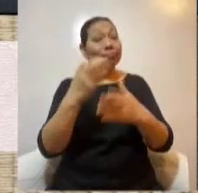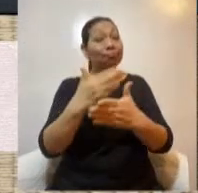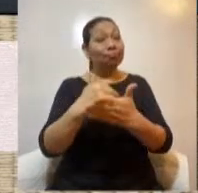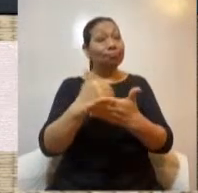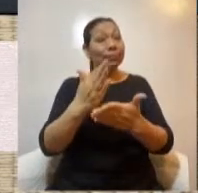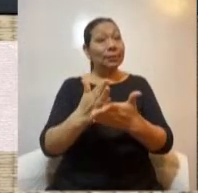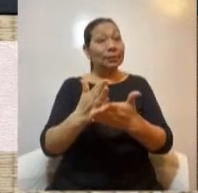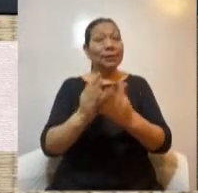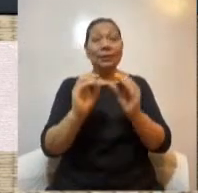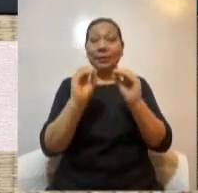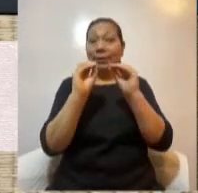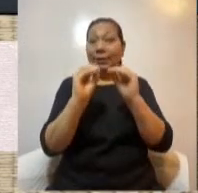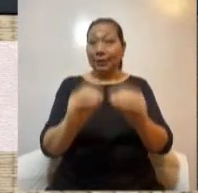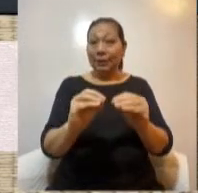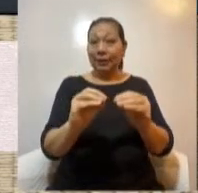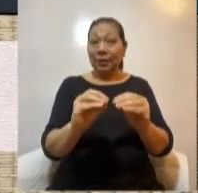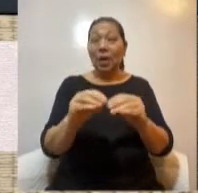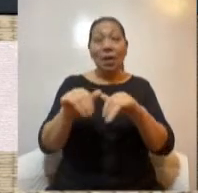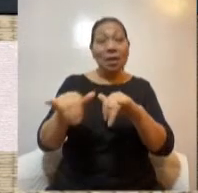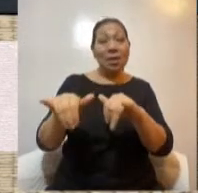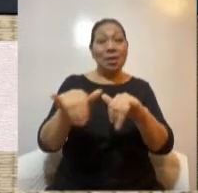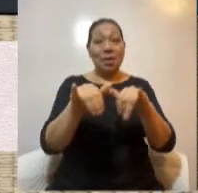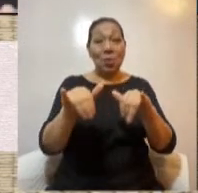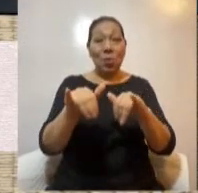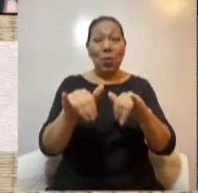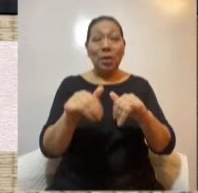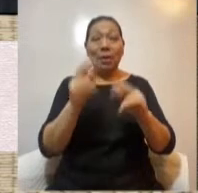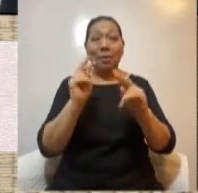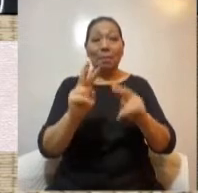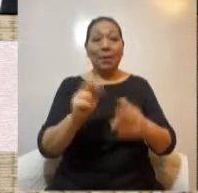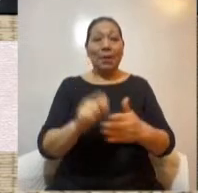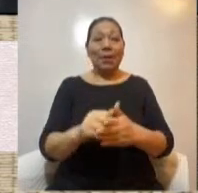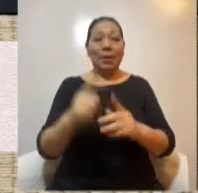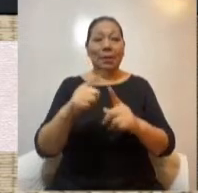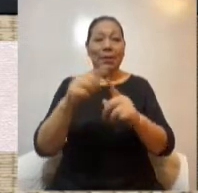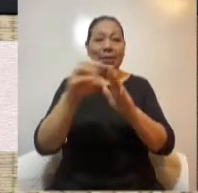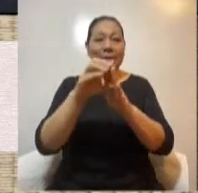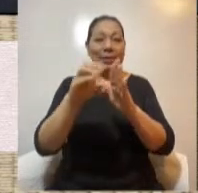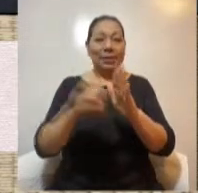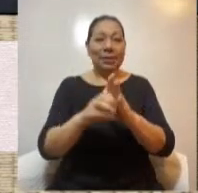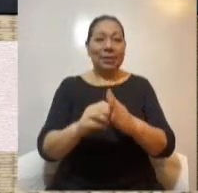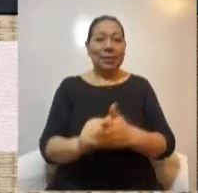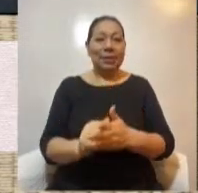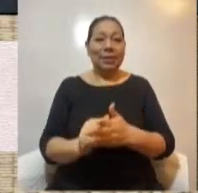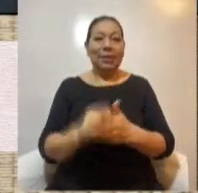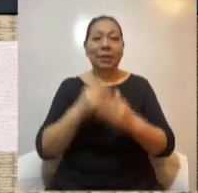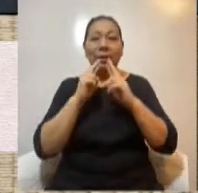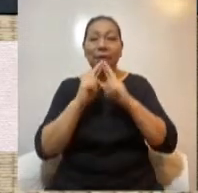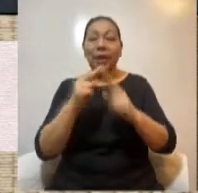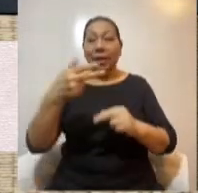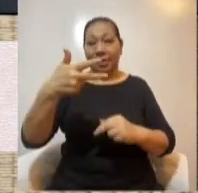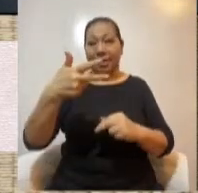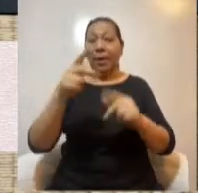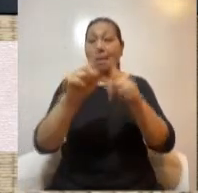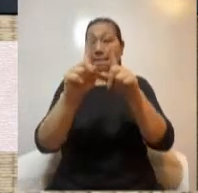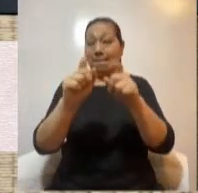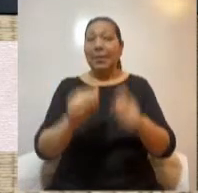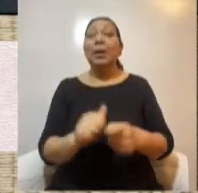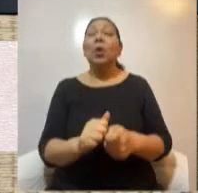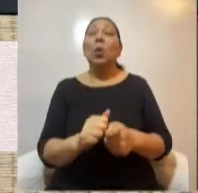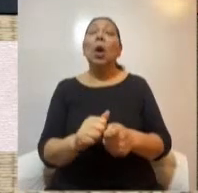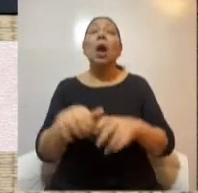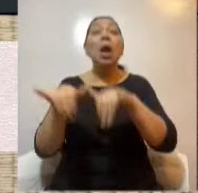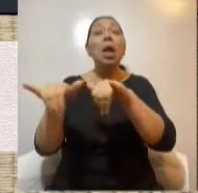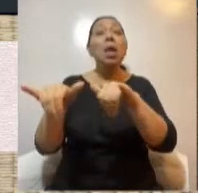de proporcionalidad aplicado a la igualdad desde la perspectiva del TC, se pretenden resolver tres